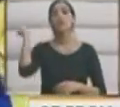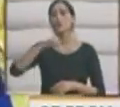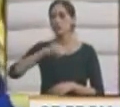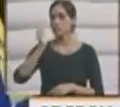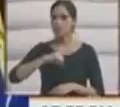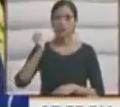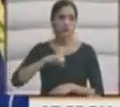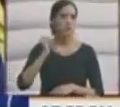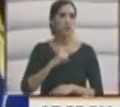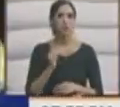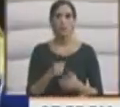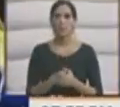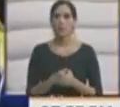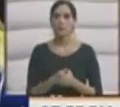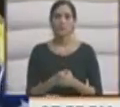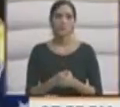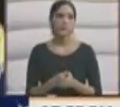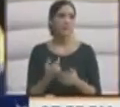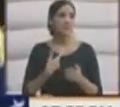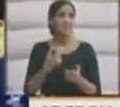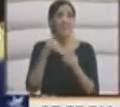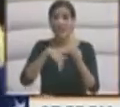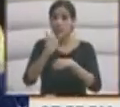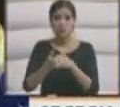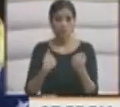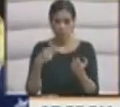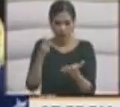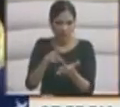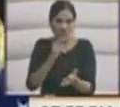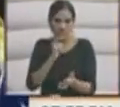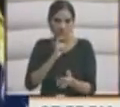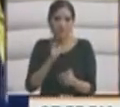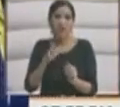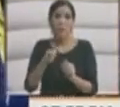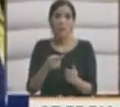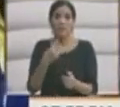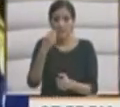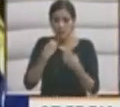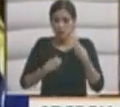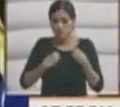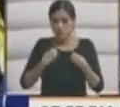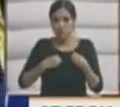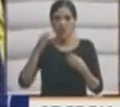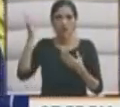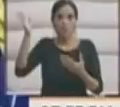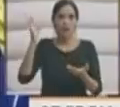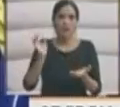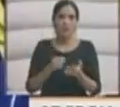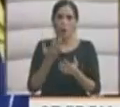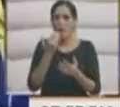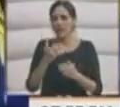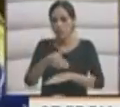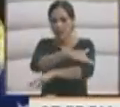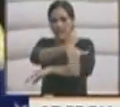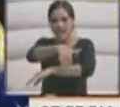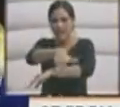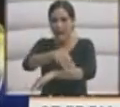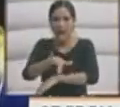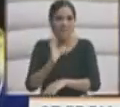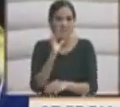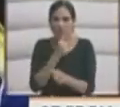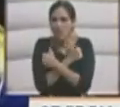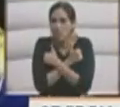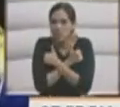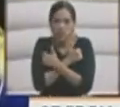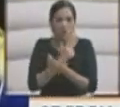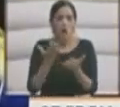espectacular. Allá, si no fuera por este plan, no estuviéramos aquí, estuviéramos pasando trabajo allá, en una dormida en el piso, sin chapa,